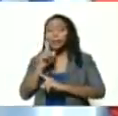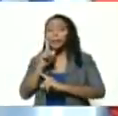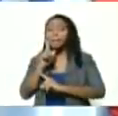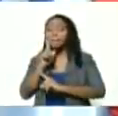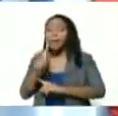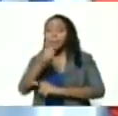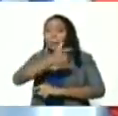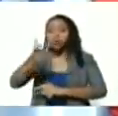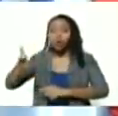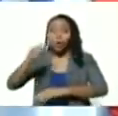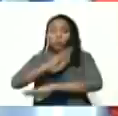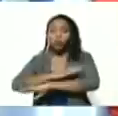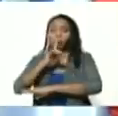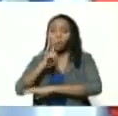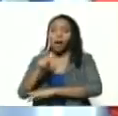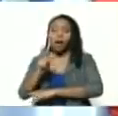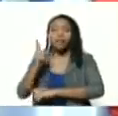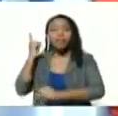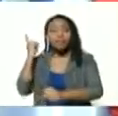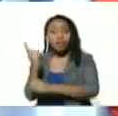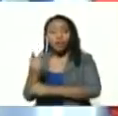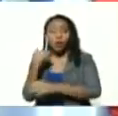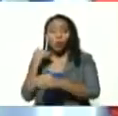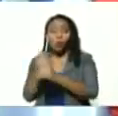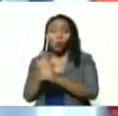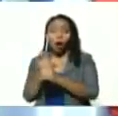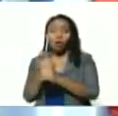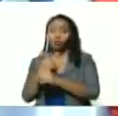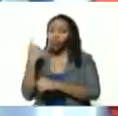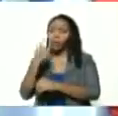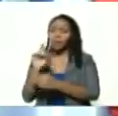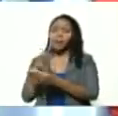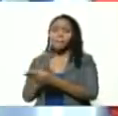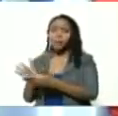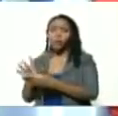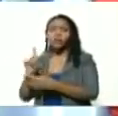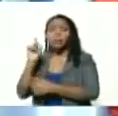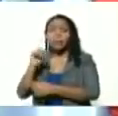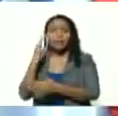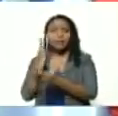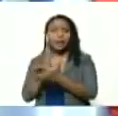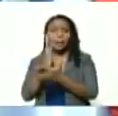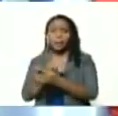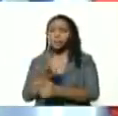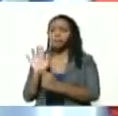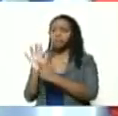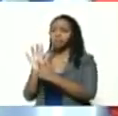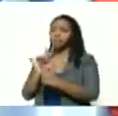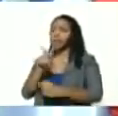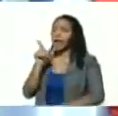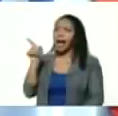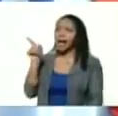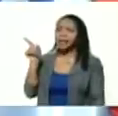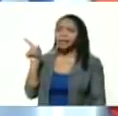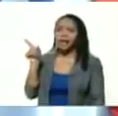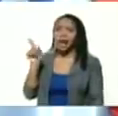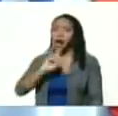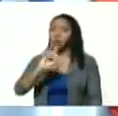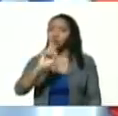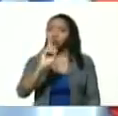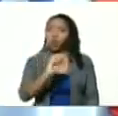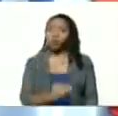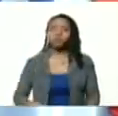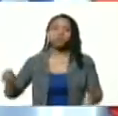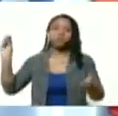obviamente, no solo debe ser execrada, sino siempre señalada, y que no